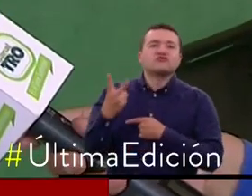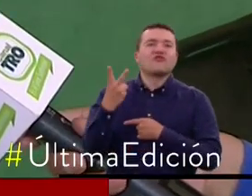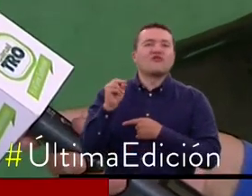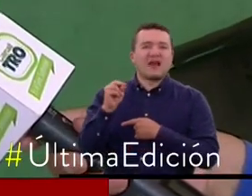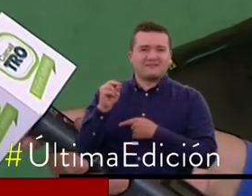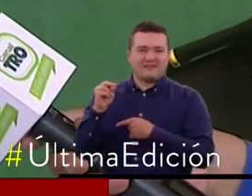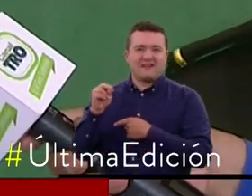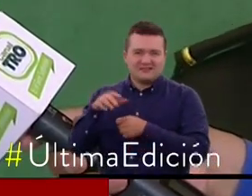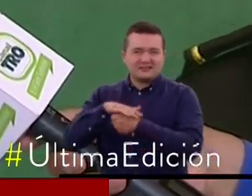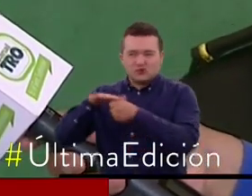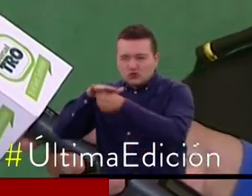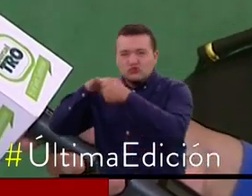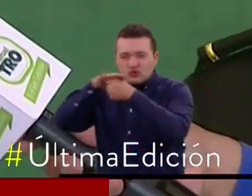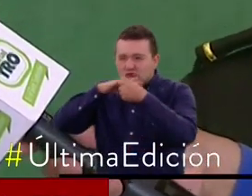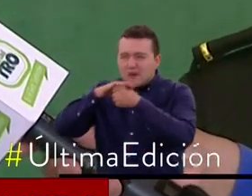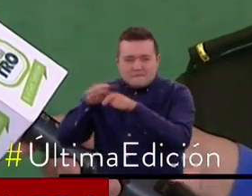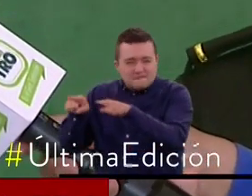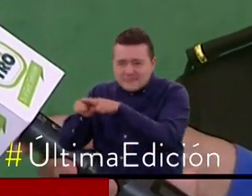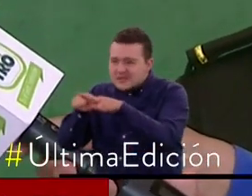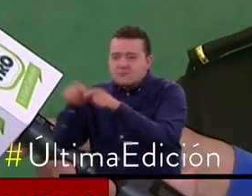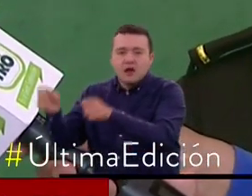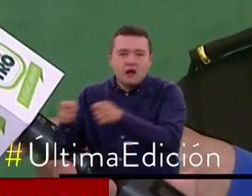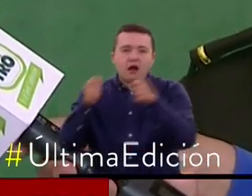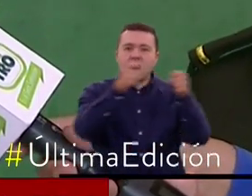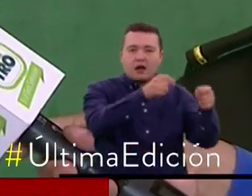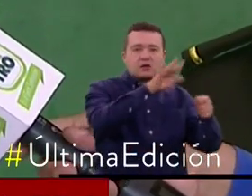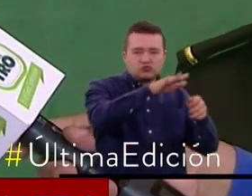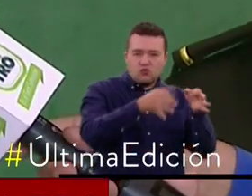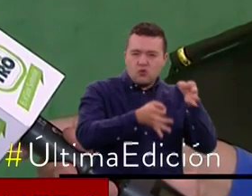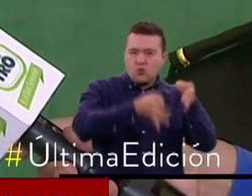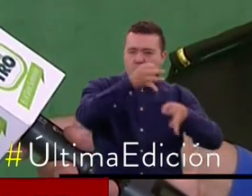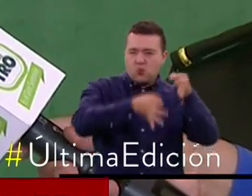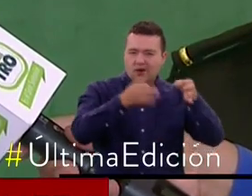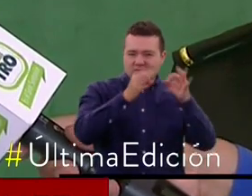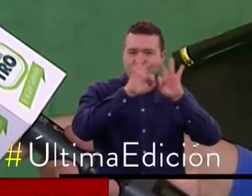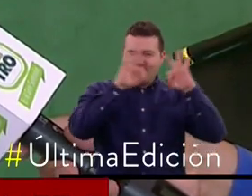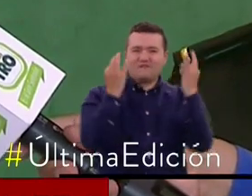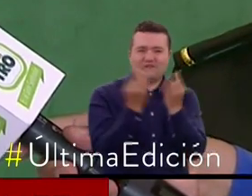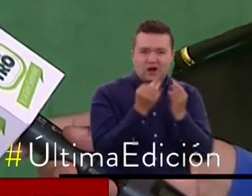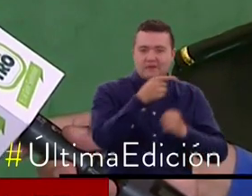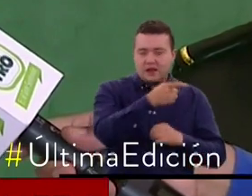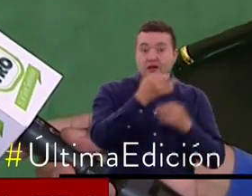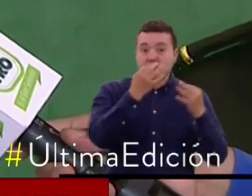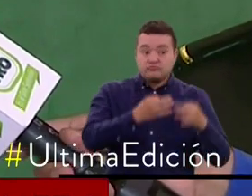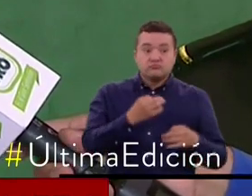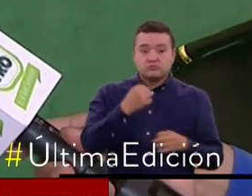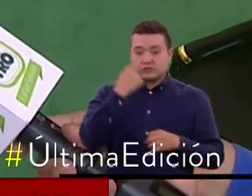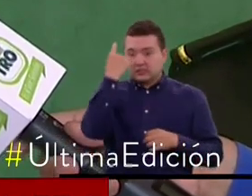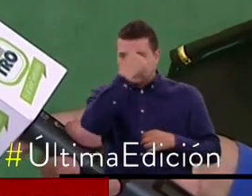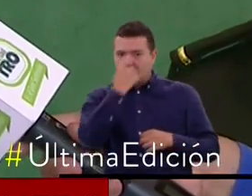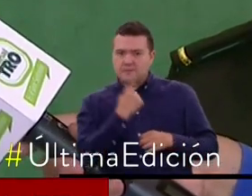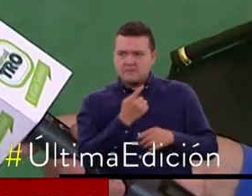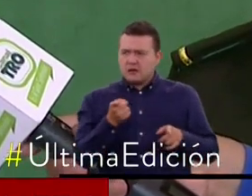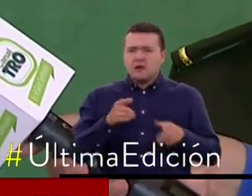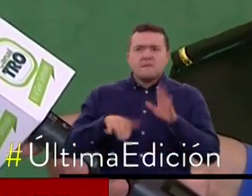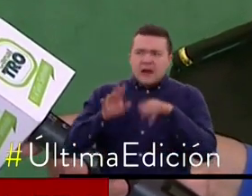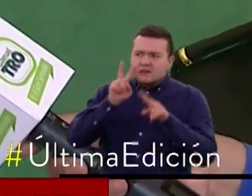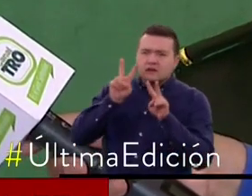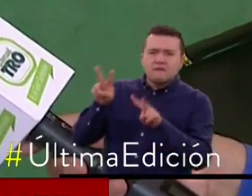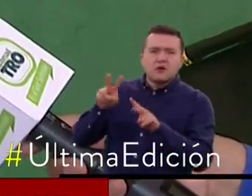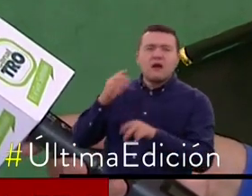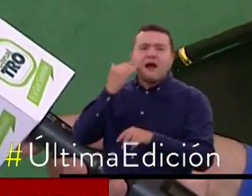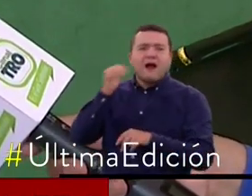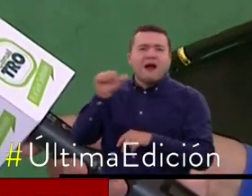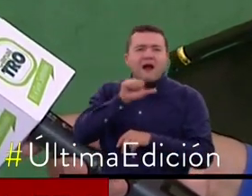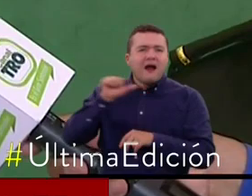familia durante este mes de octubre y septiembre, donde las personas de nacionalidad venezolana están usando menores de edad